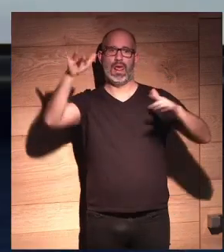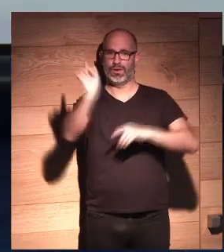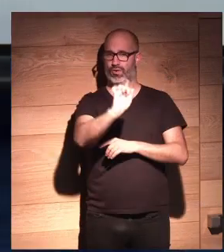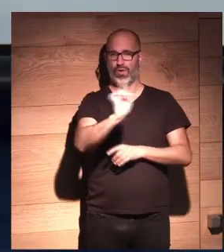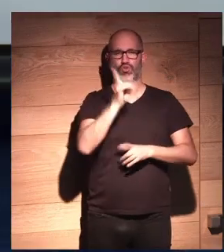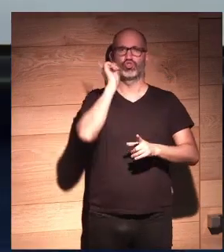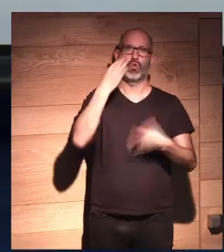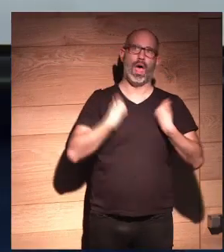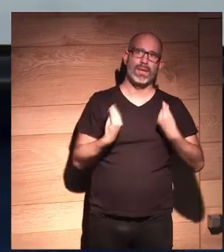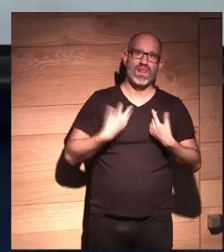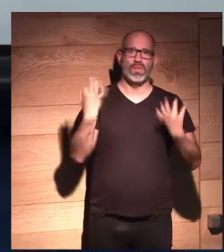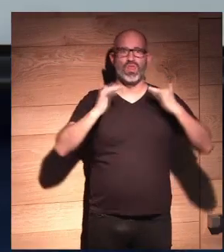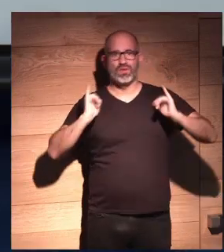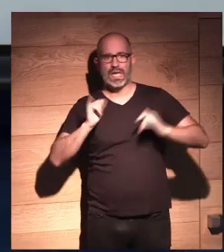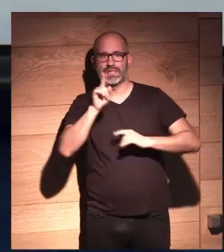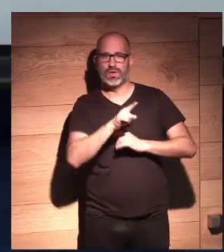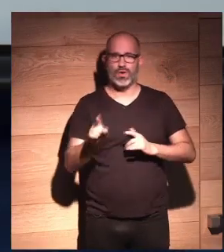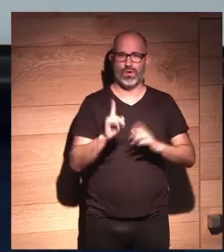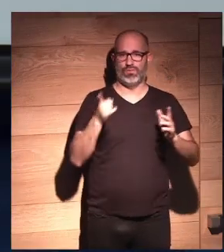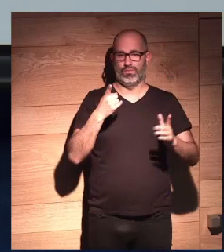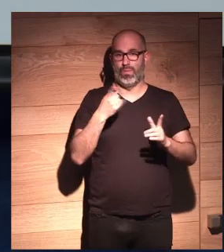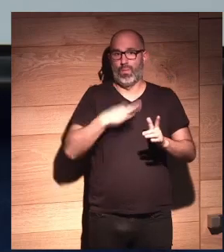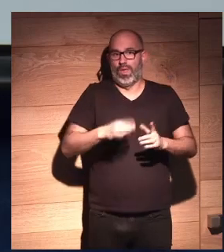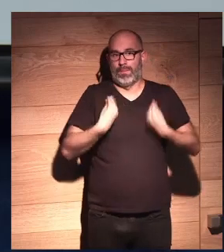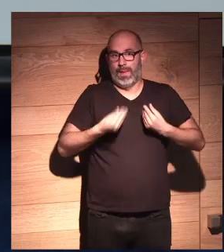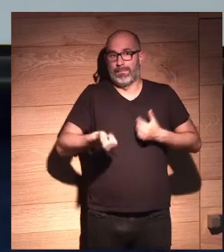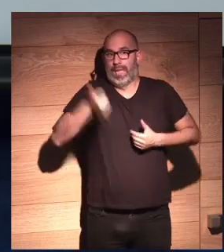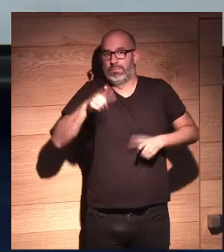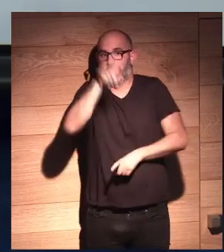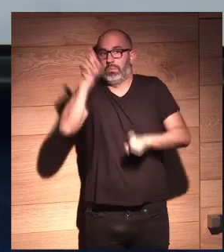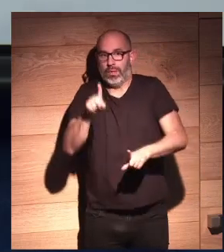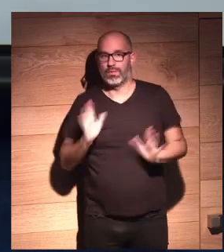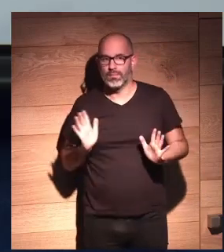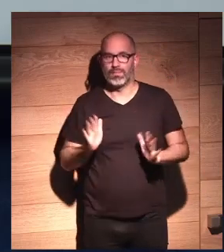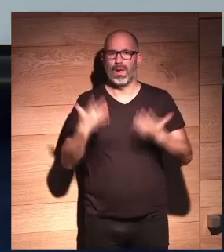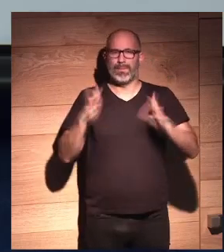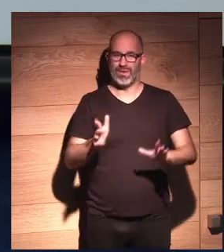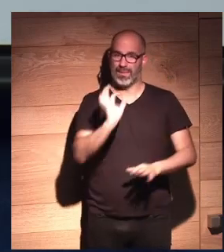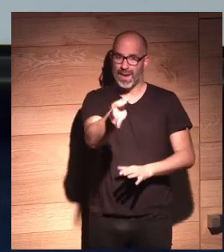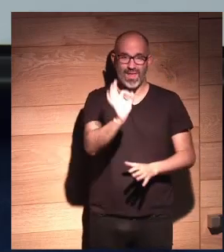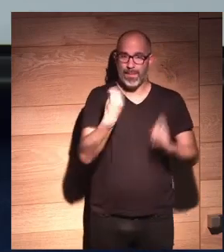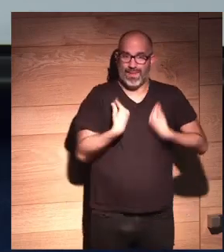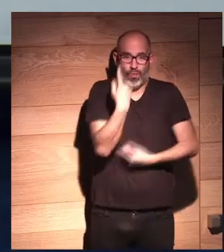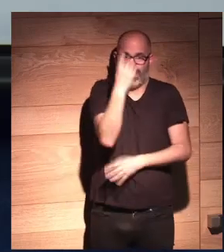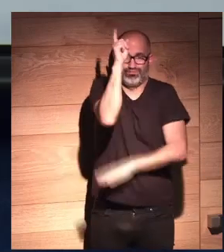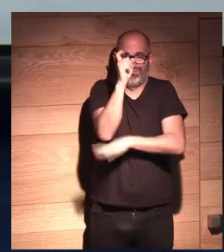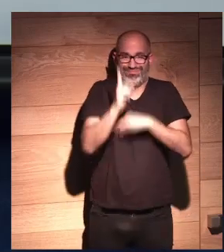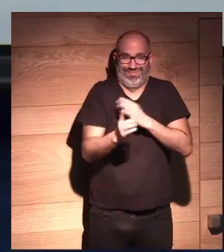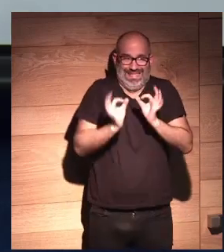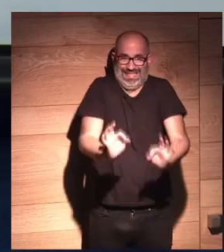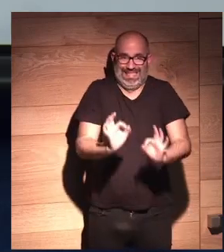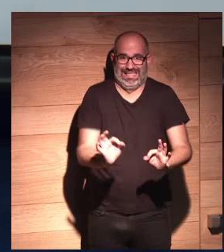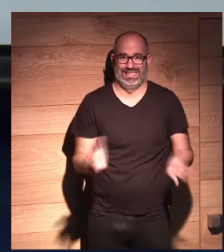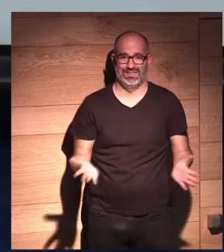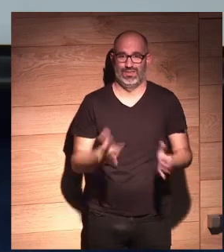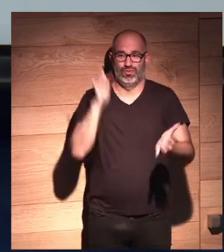que solo hay una vida y que estas cosas, que a lo mejor hay más, pero bueno. Pero es que es verdad, es que solo hay una vida. Entonces,